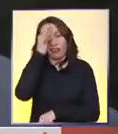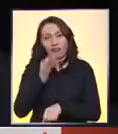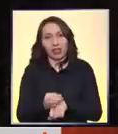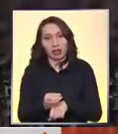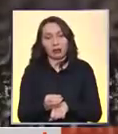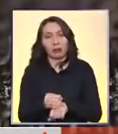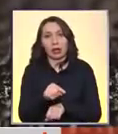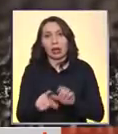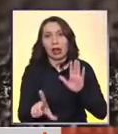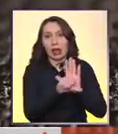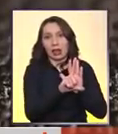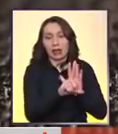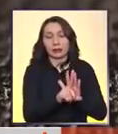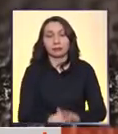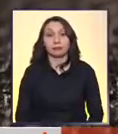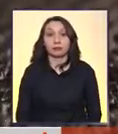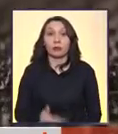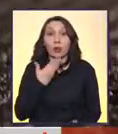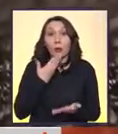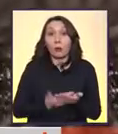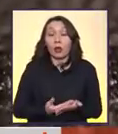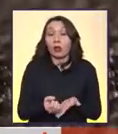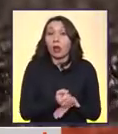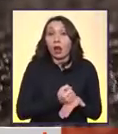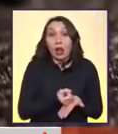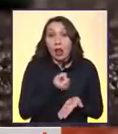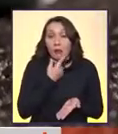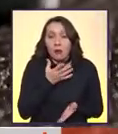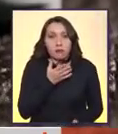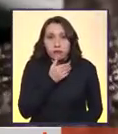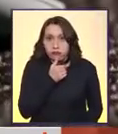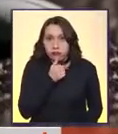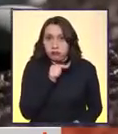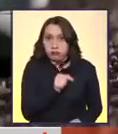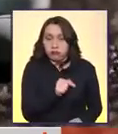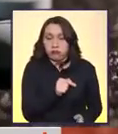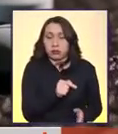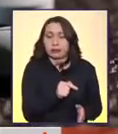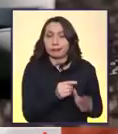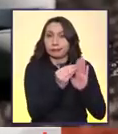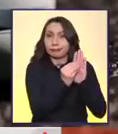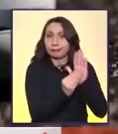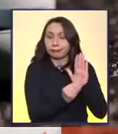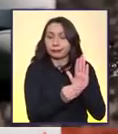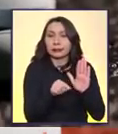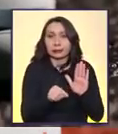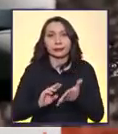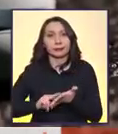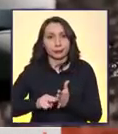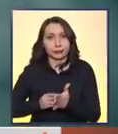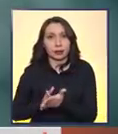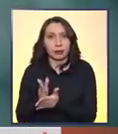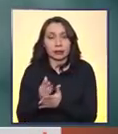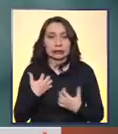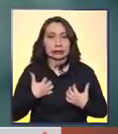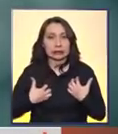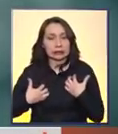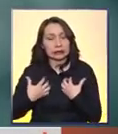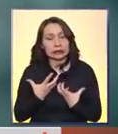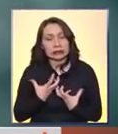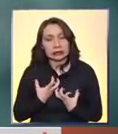dicha ley. Pero cuando esos medicamentos no están en la canasta de prestaciones, es donde comienzan los problemas y la angustia.